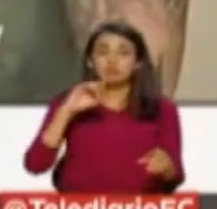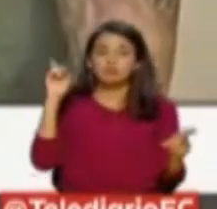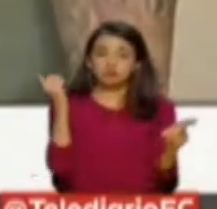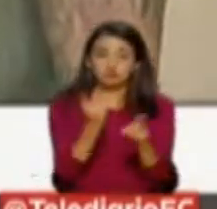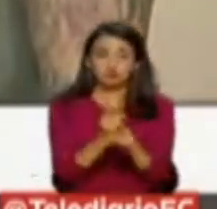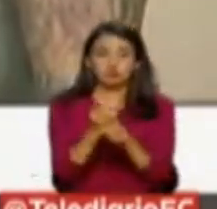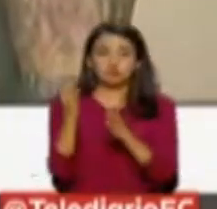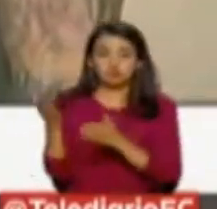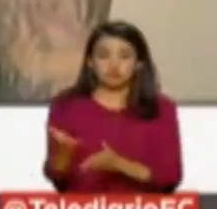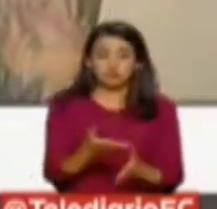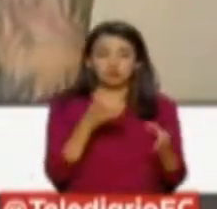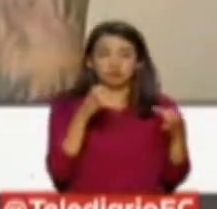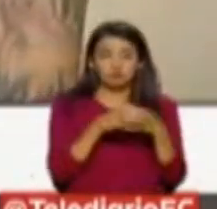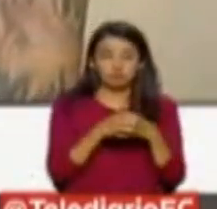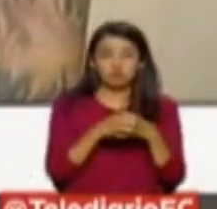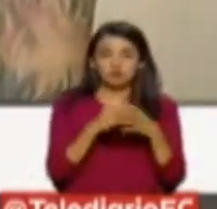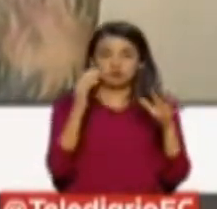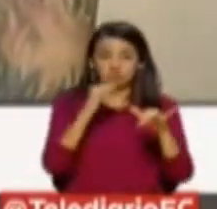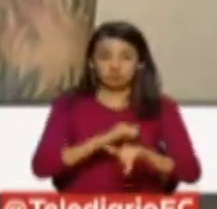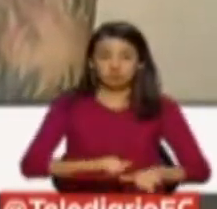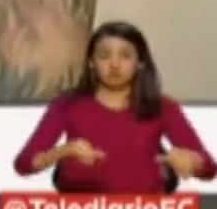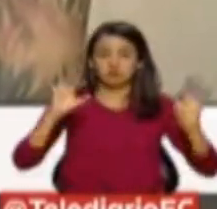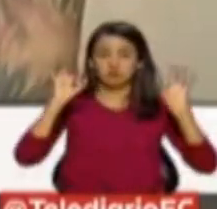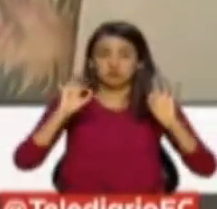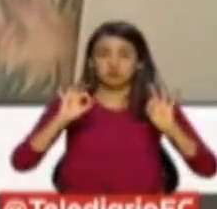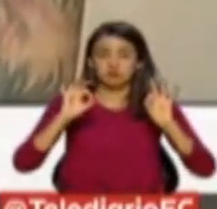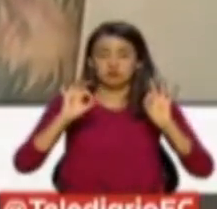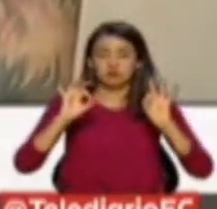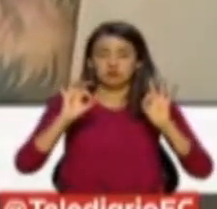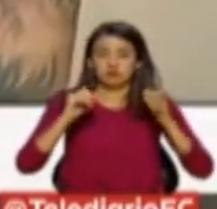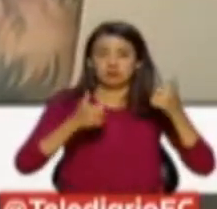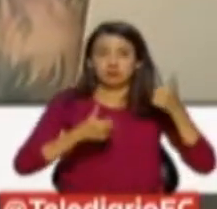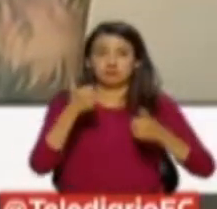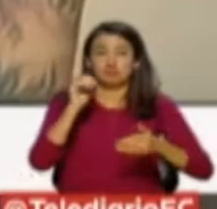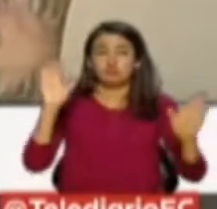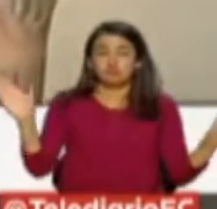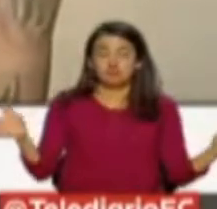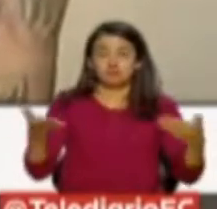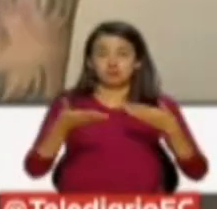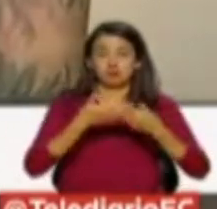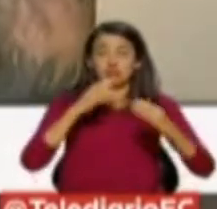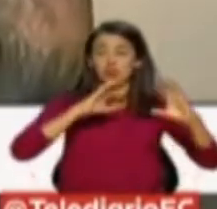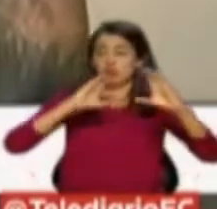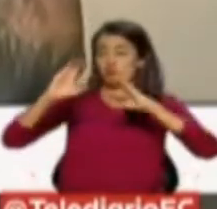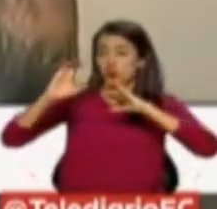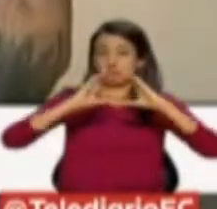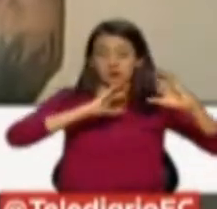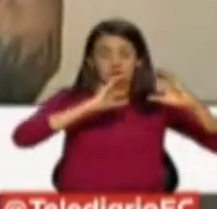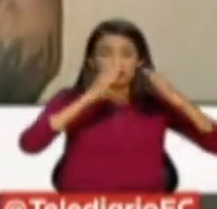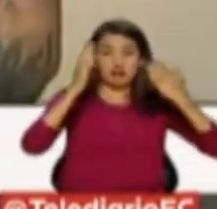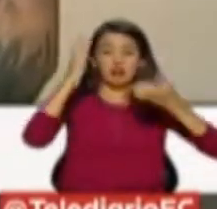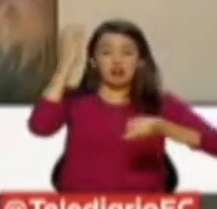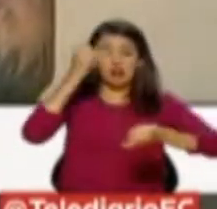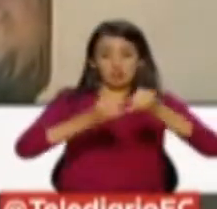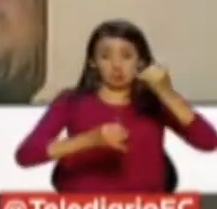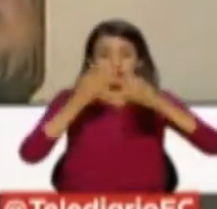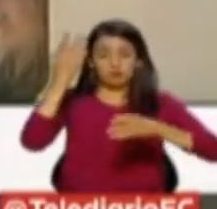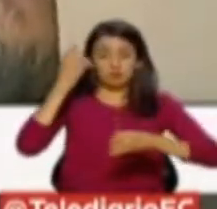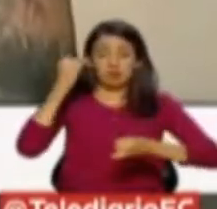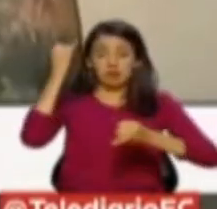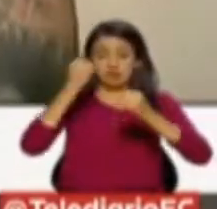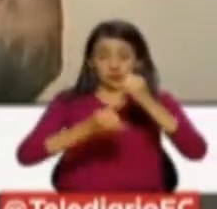planificando el cierre de la exposición hacer un conversatorio que les invito a